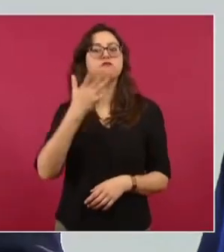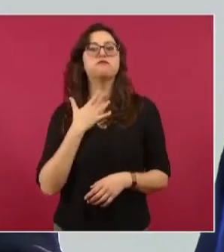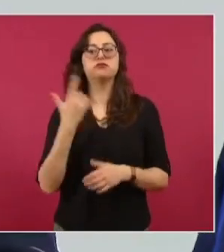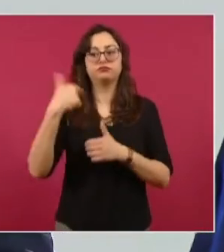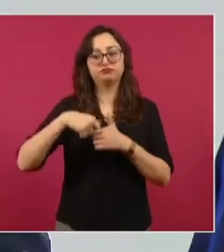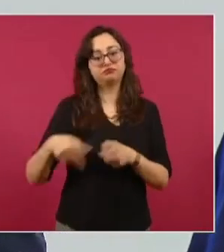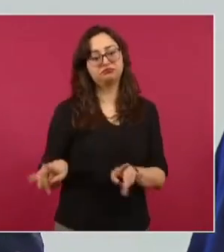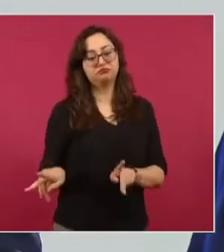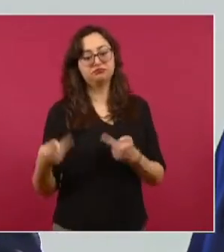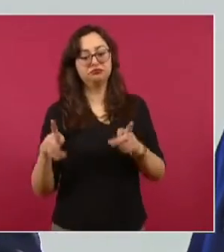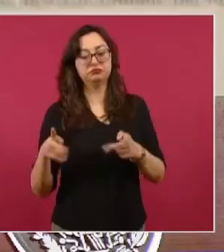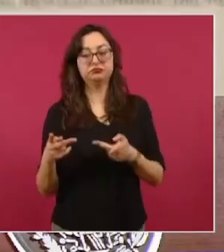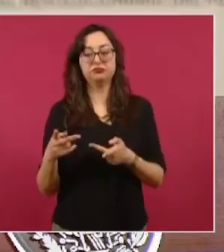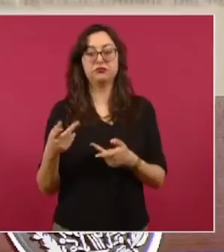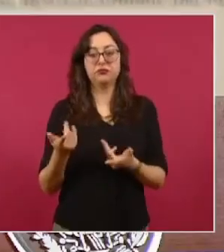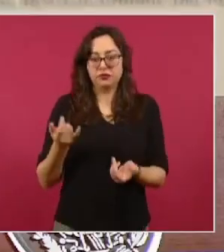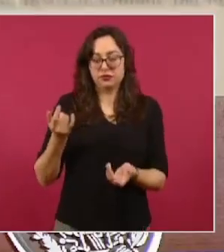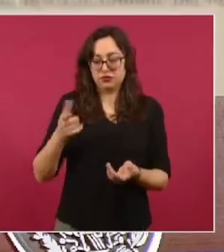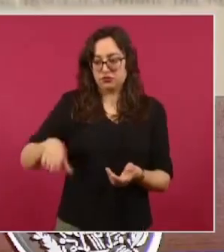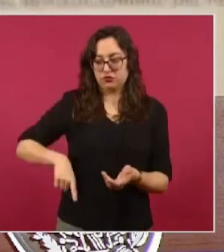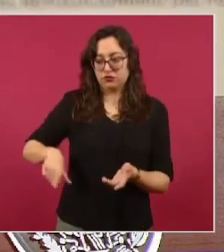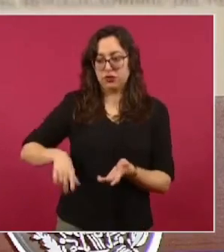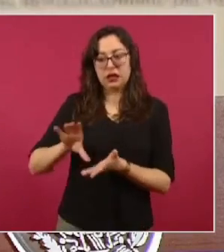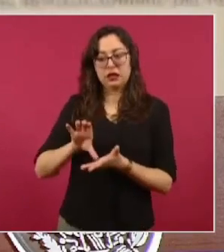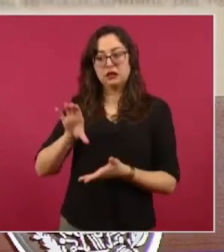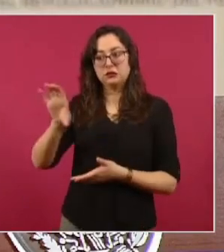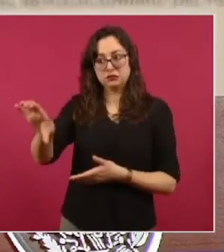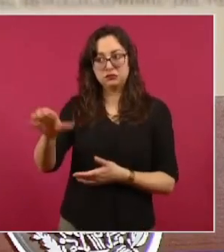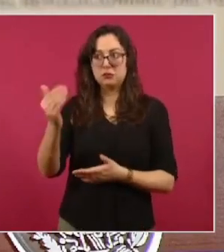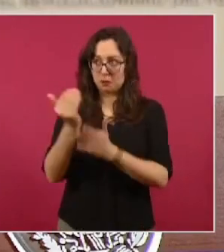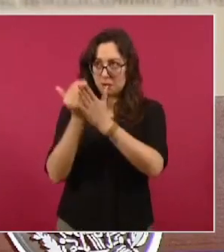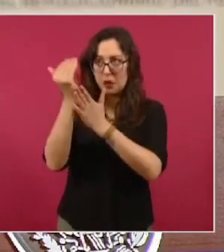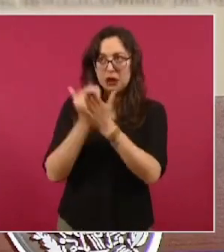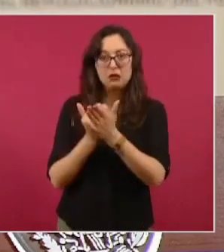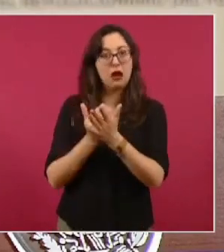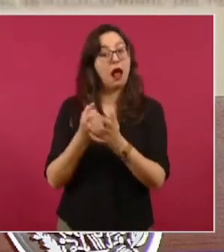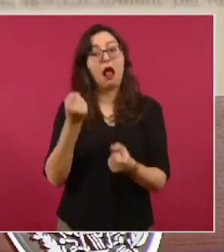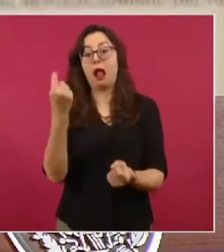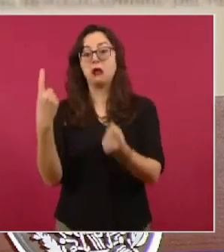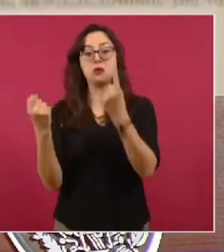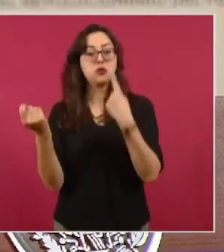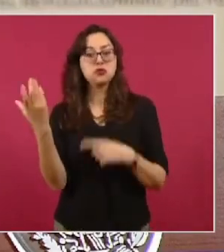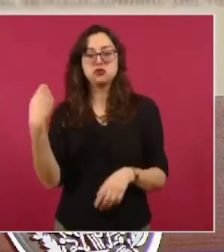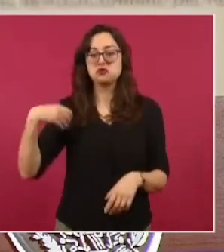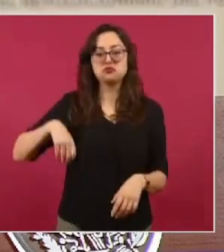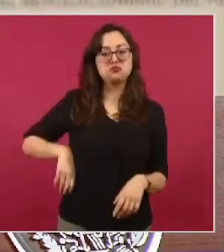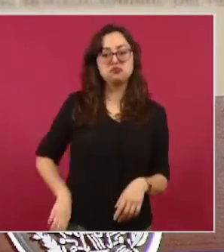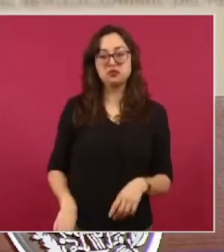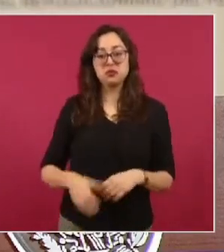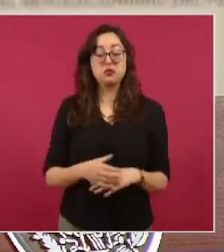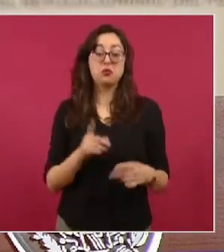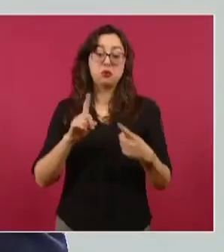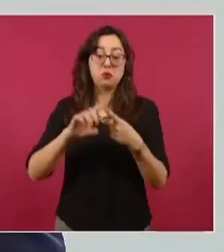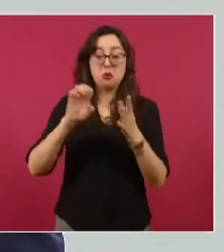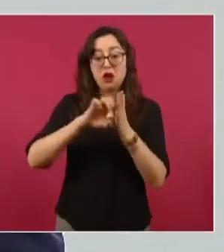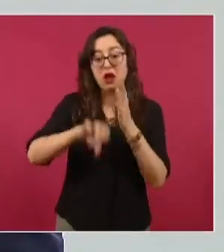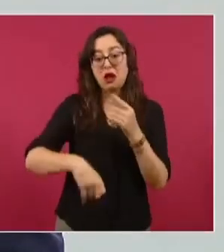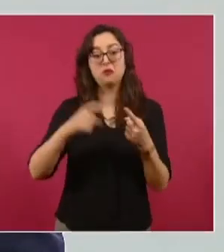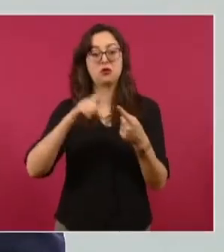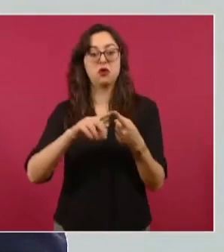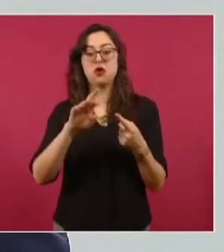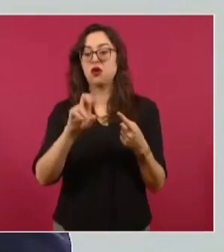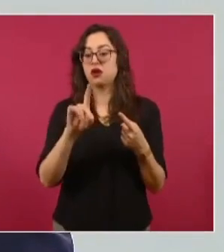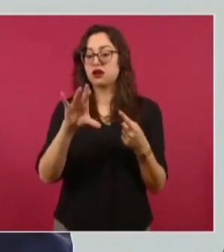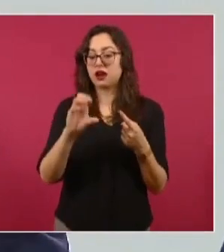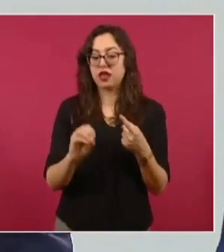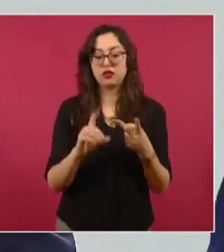Vamos a ver las tres marcas mascareras. La semana pasada fue Redco, Chevron y Oxo Gas. Ojalá Oxo Gas se